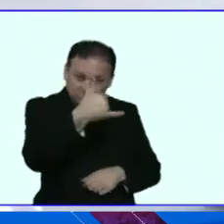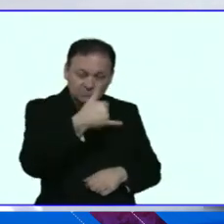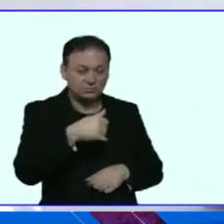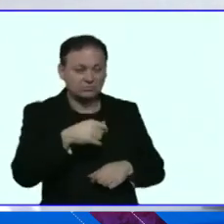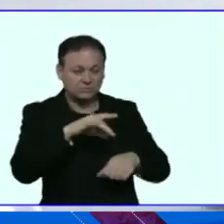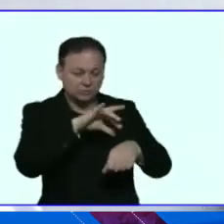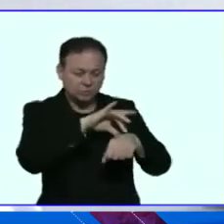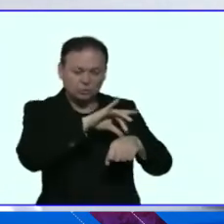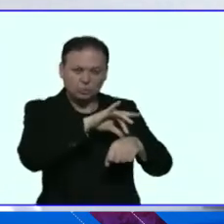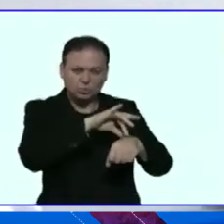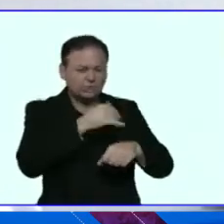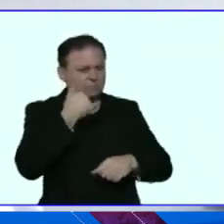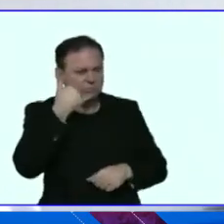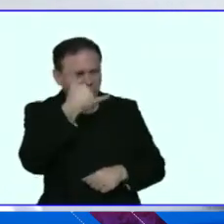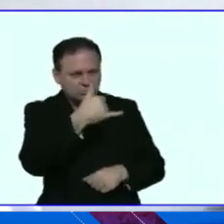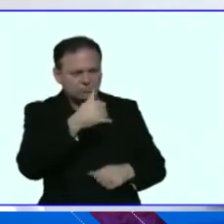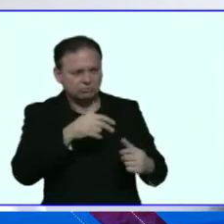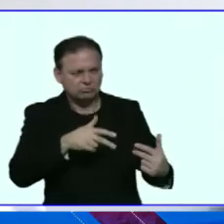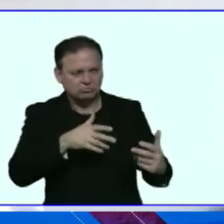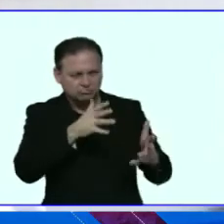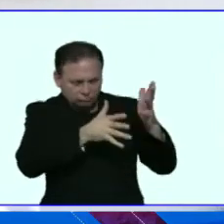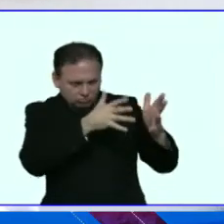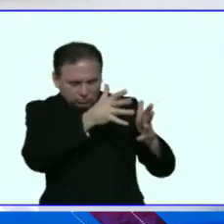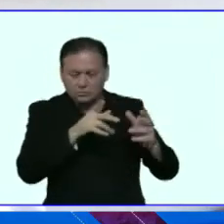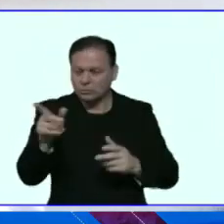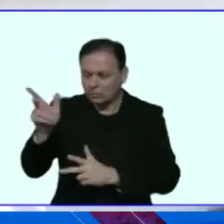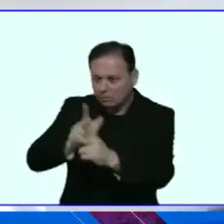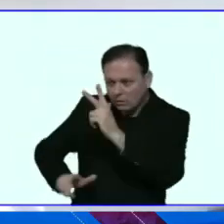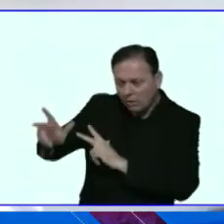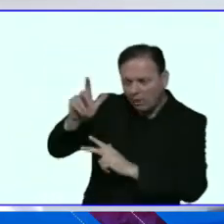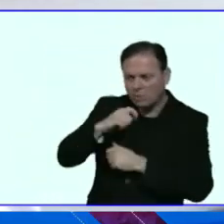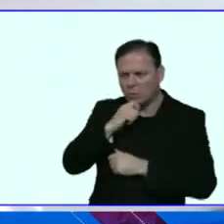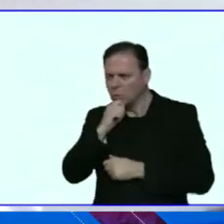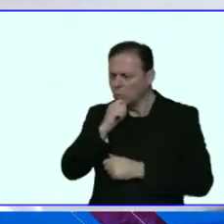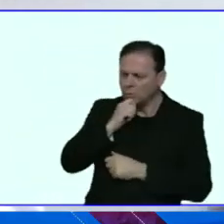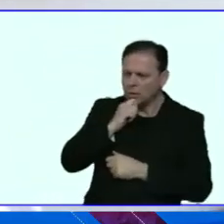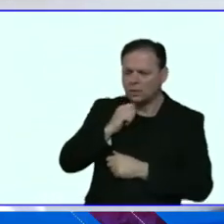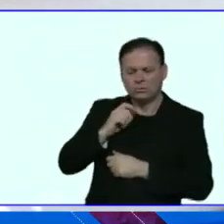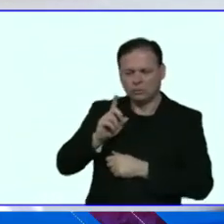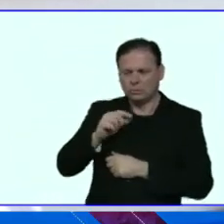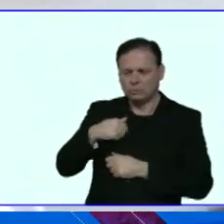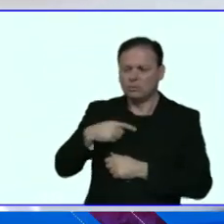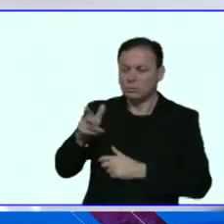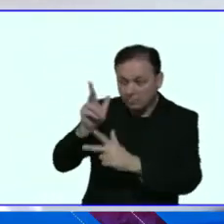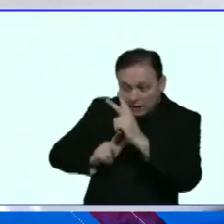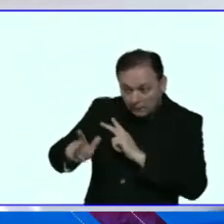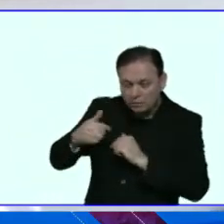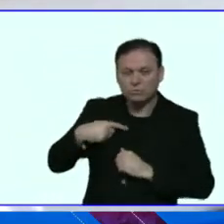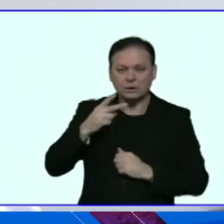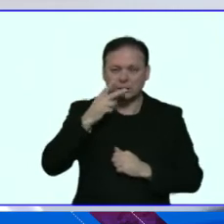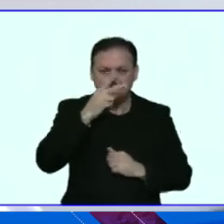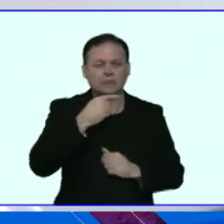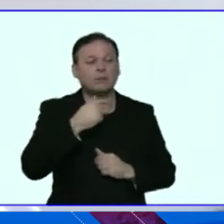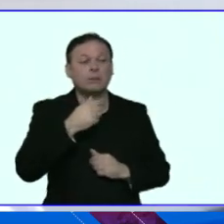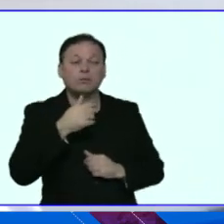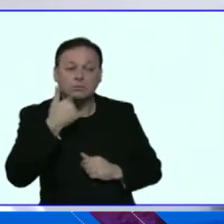sé si, obviamente, vos nos estás contando algo, no tengo por qué poner en duda. Entonces me gustaría un poco consultarle a ella también a ver qué dice, ¿verdad?